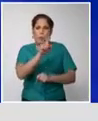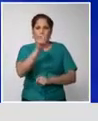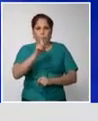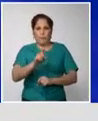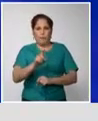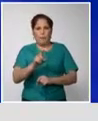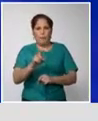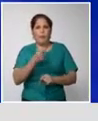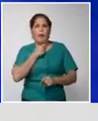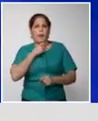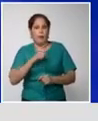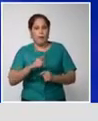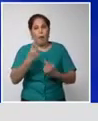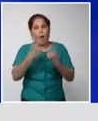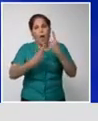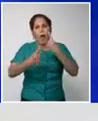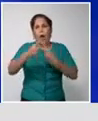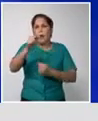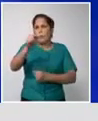algún